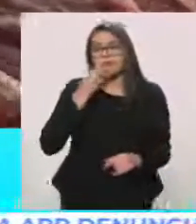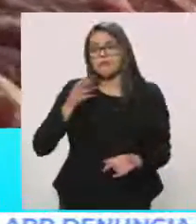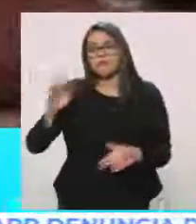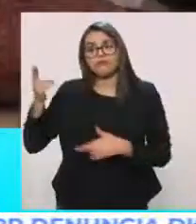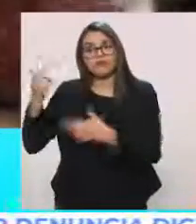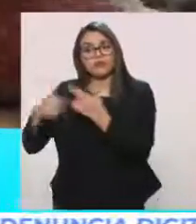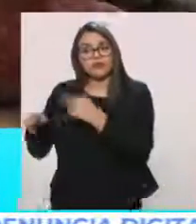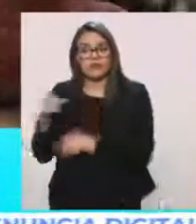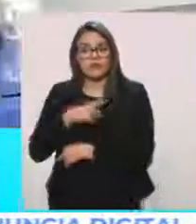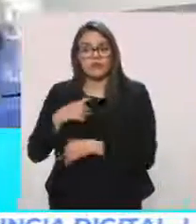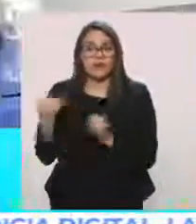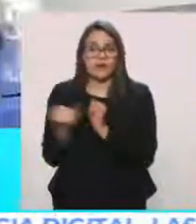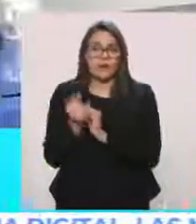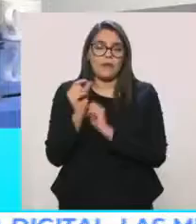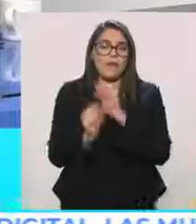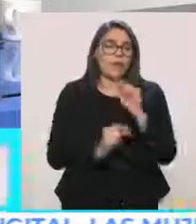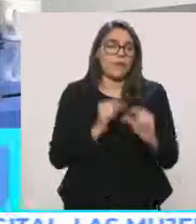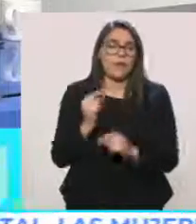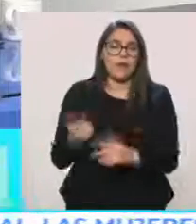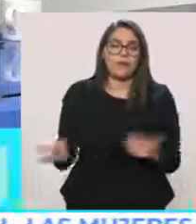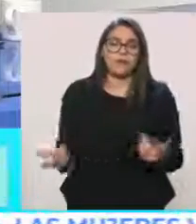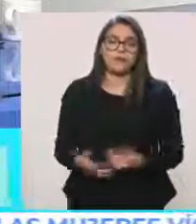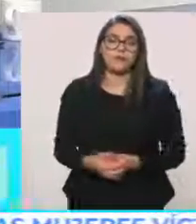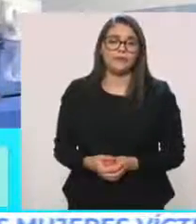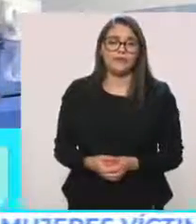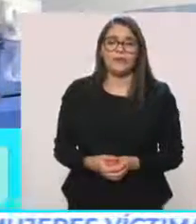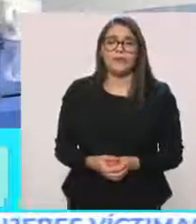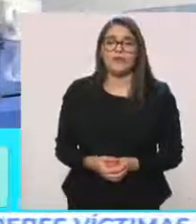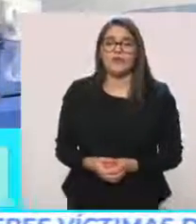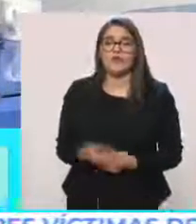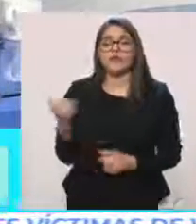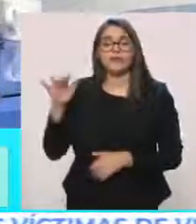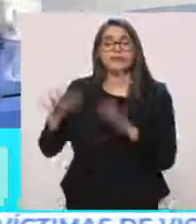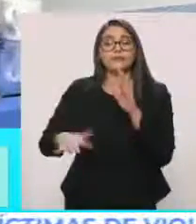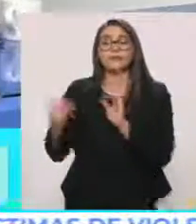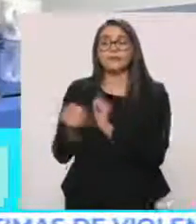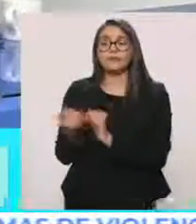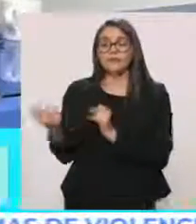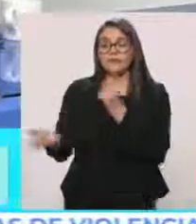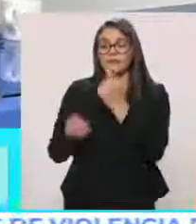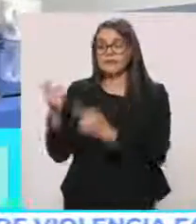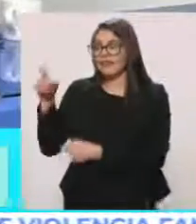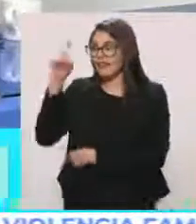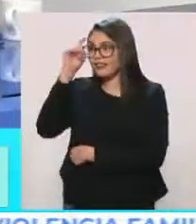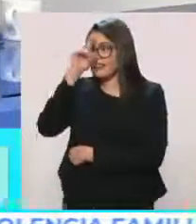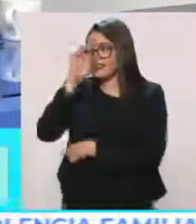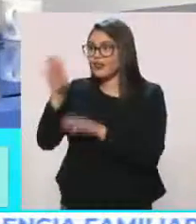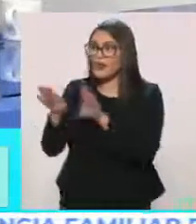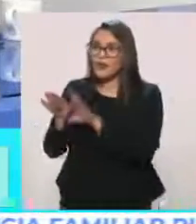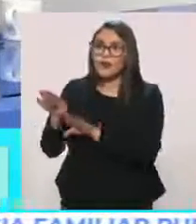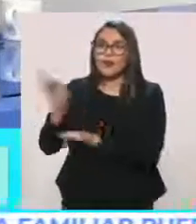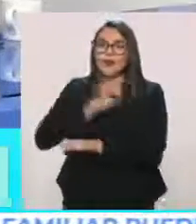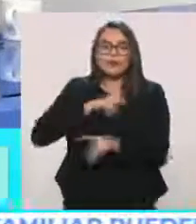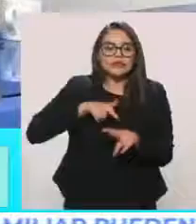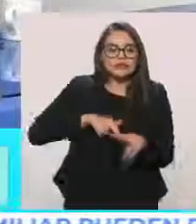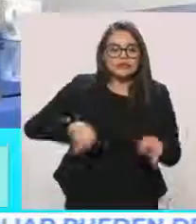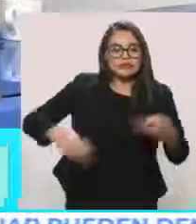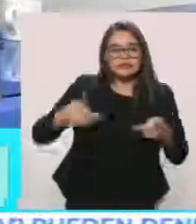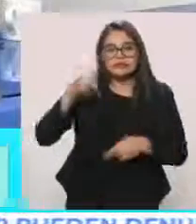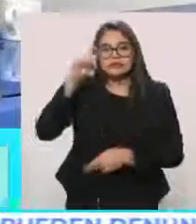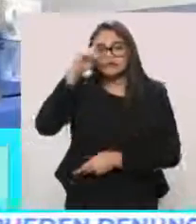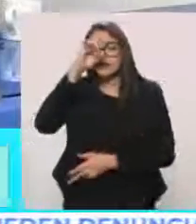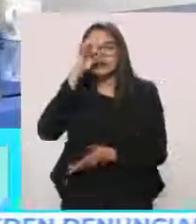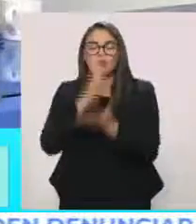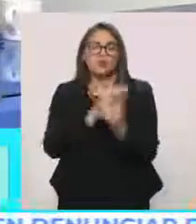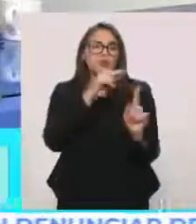de la pandemia. Y que para algunos en este momento es la única alternativa, la única herramienta para ofrecer sus productos, para ofrecer sus servicios.